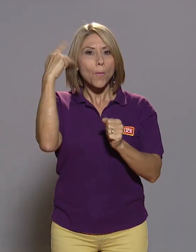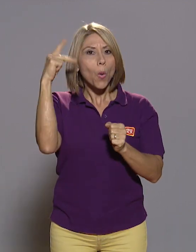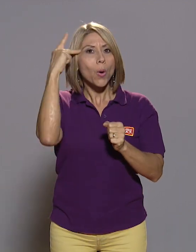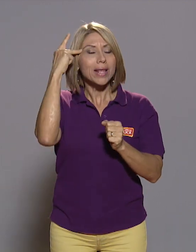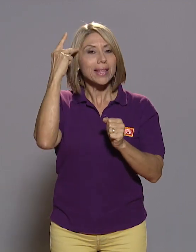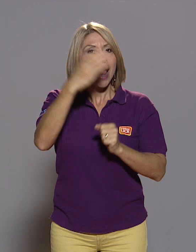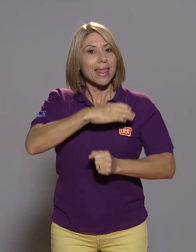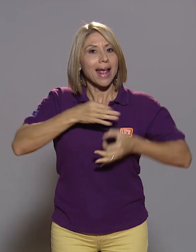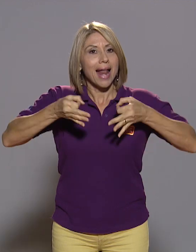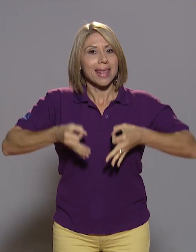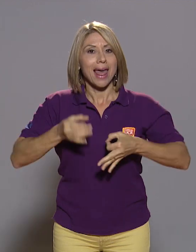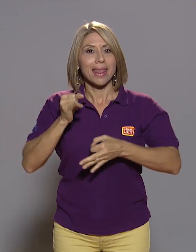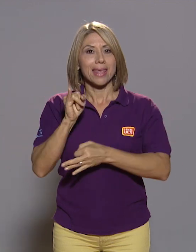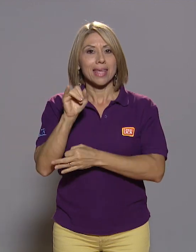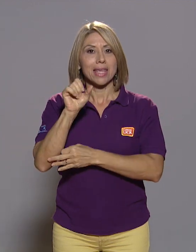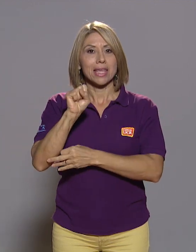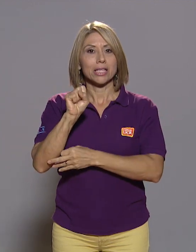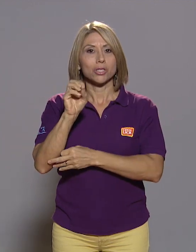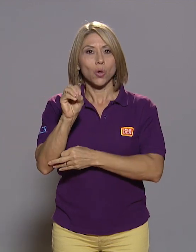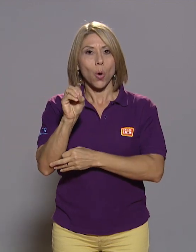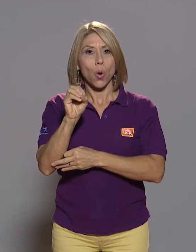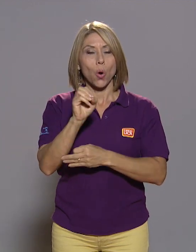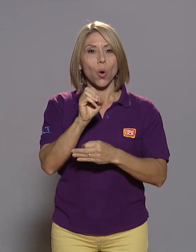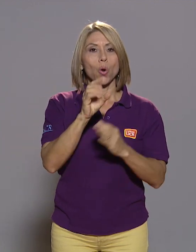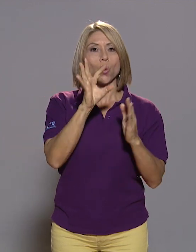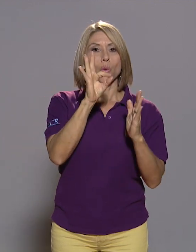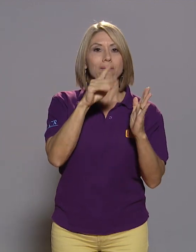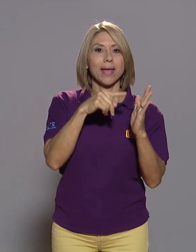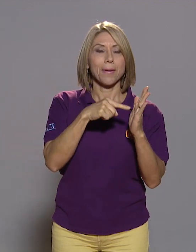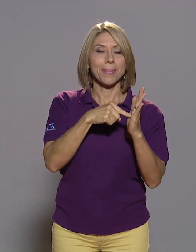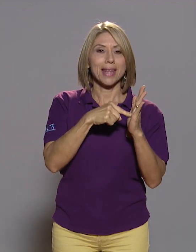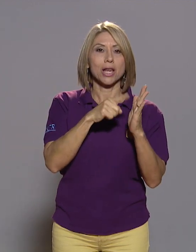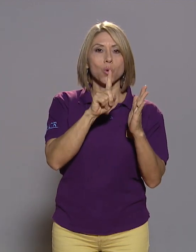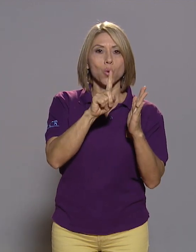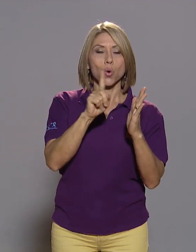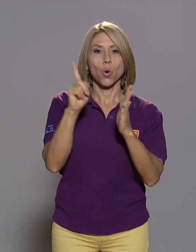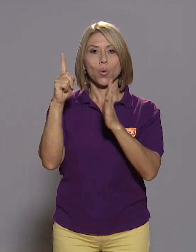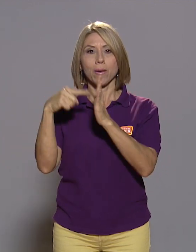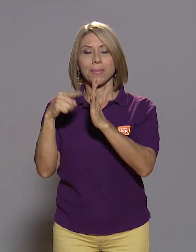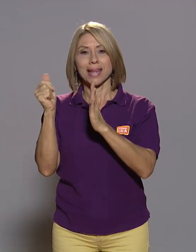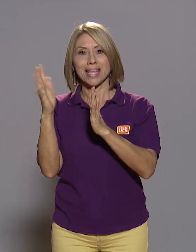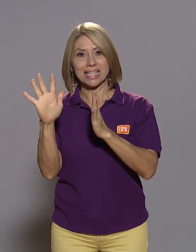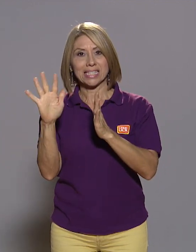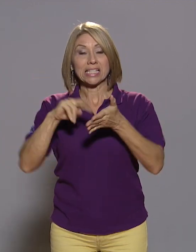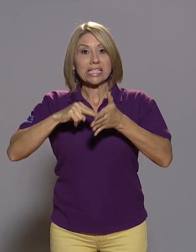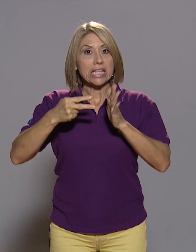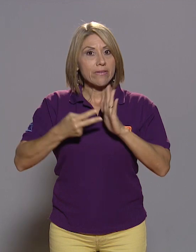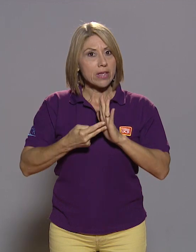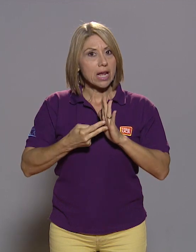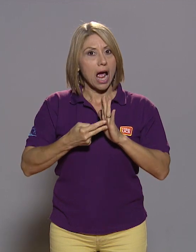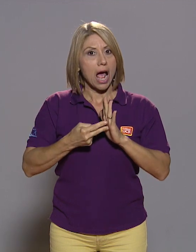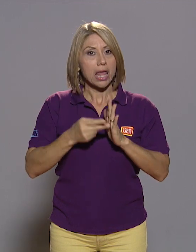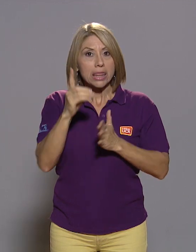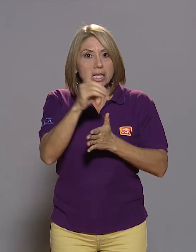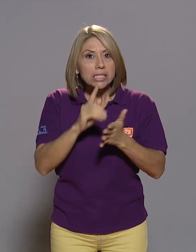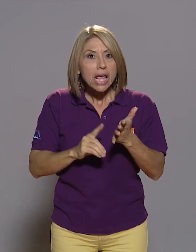calidad ISO 9001-2015, ¿verdad? Lo cual va a implicar un proceso muy responsable en cada uno de los